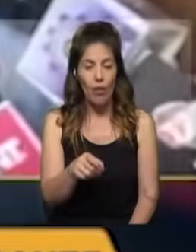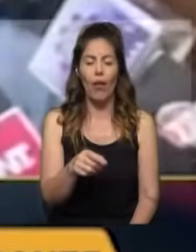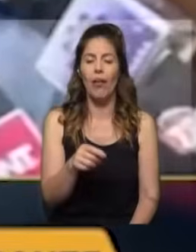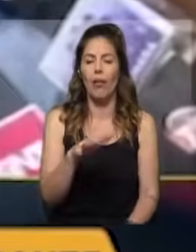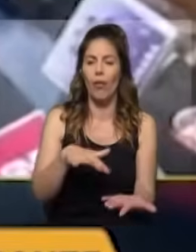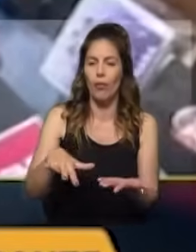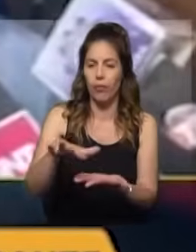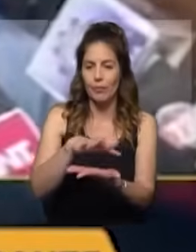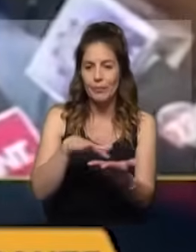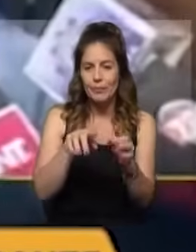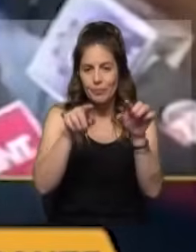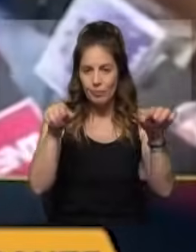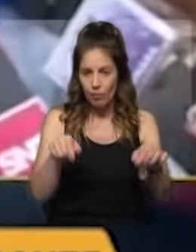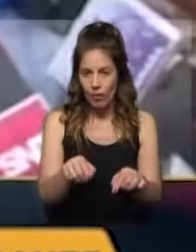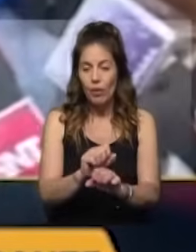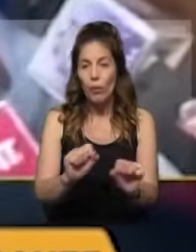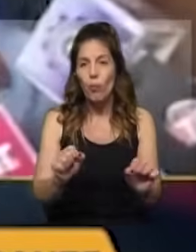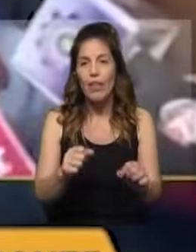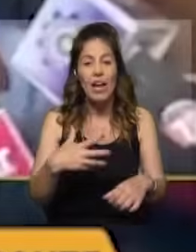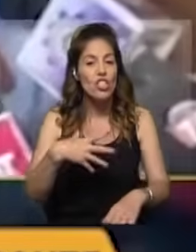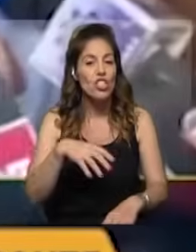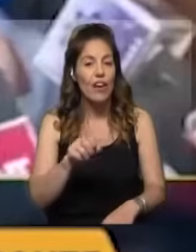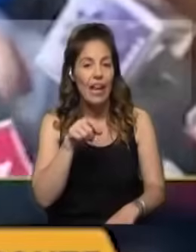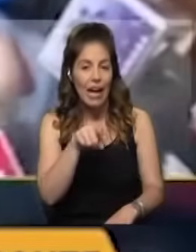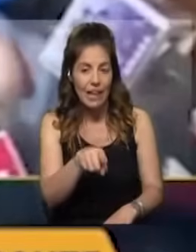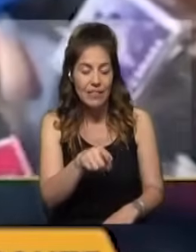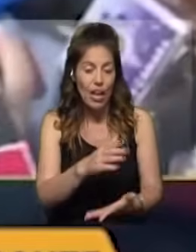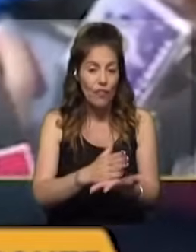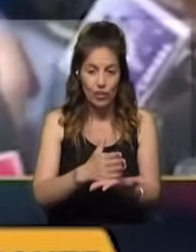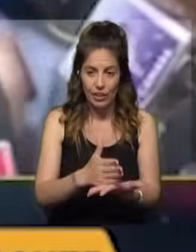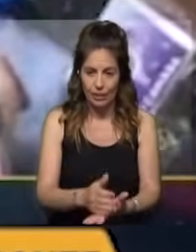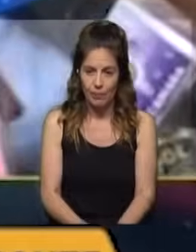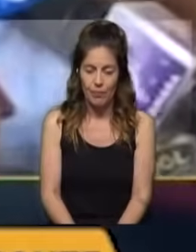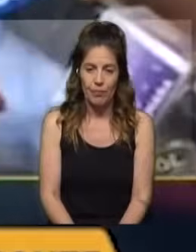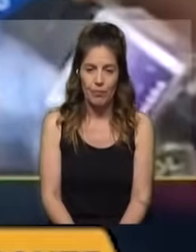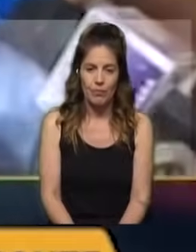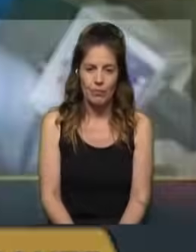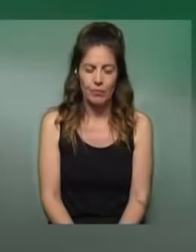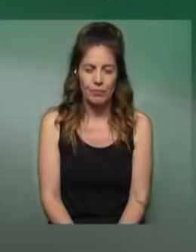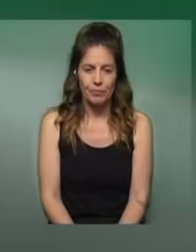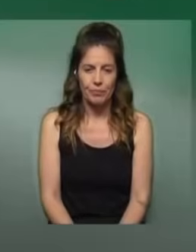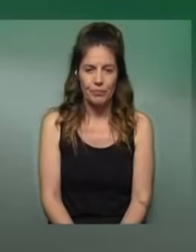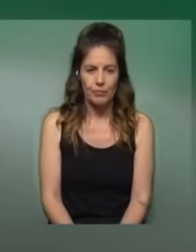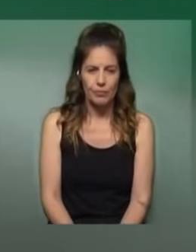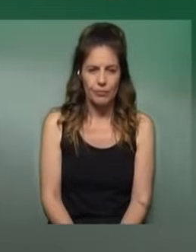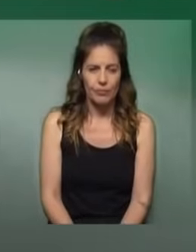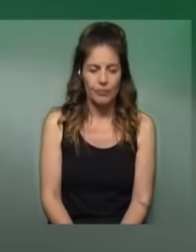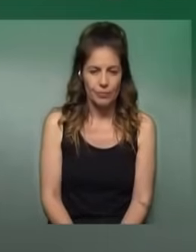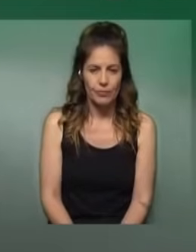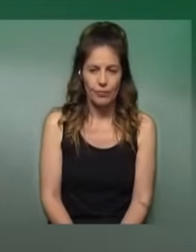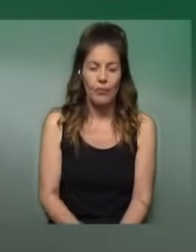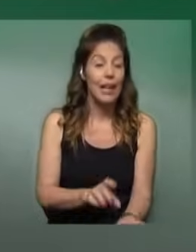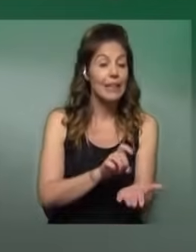amiento esa hipótesis nos pueda conducir a esas fronteras y atención porque